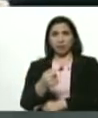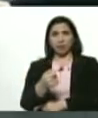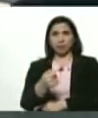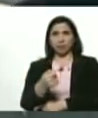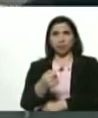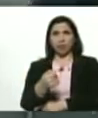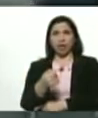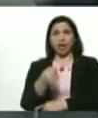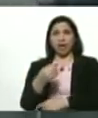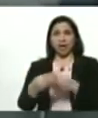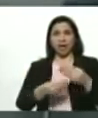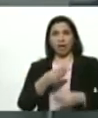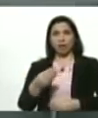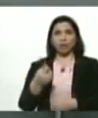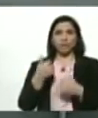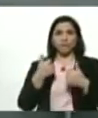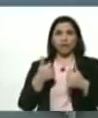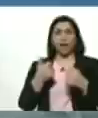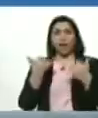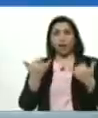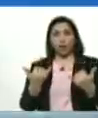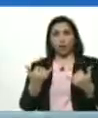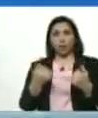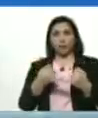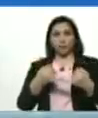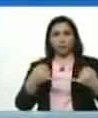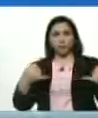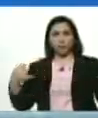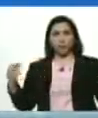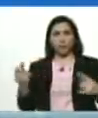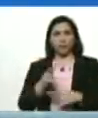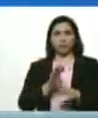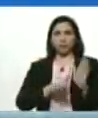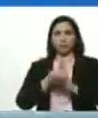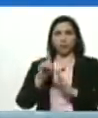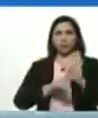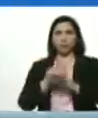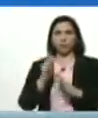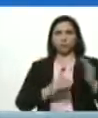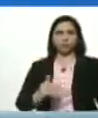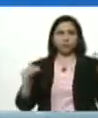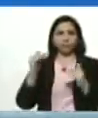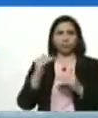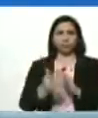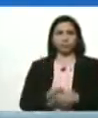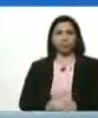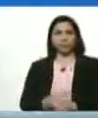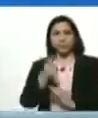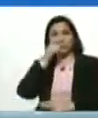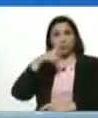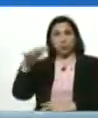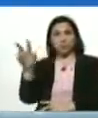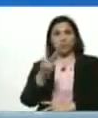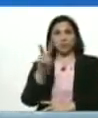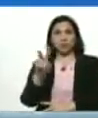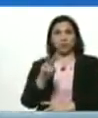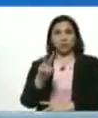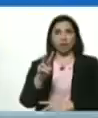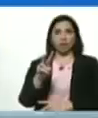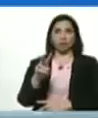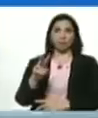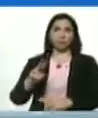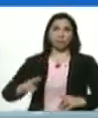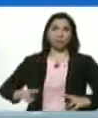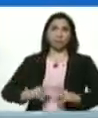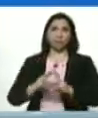porque ahora las cableras venezolanas se van a desarrollar y desplegar y el pueblo venezolano descubrió que él te